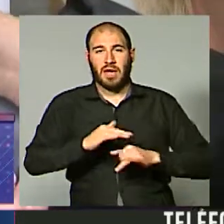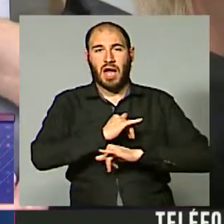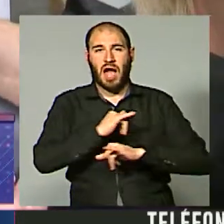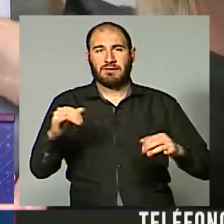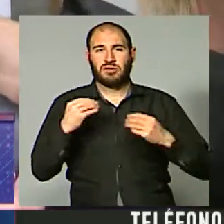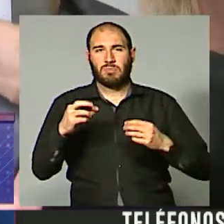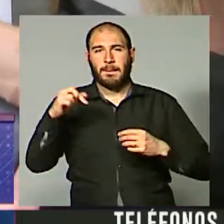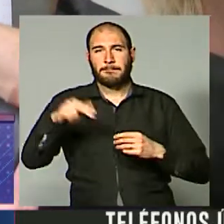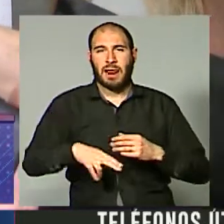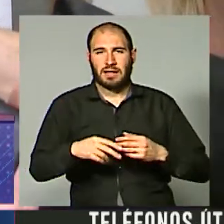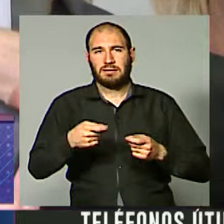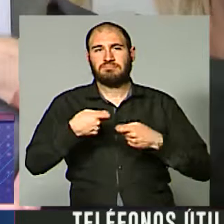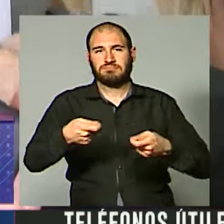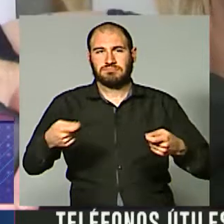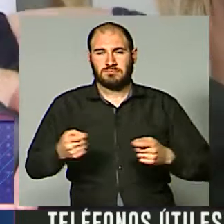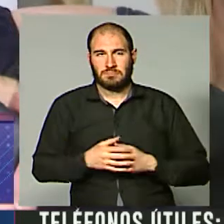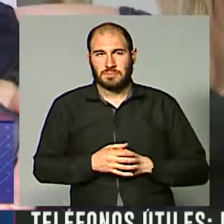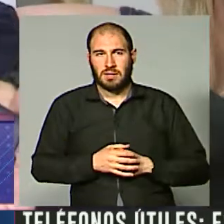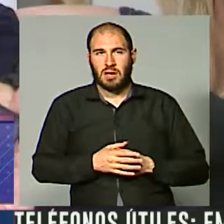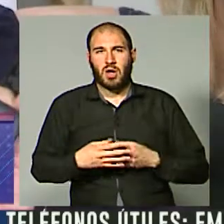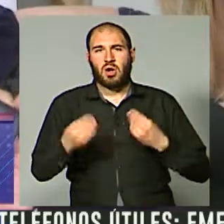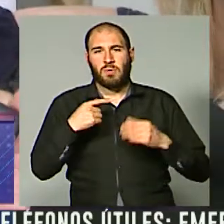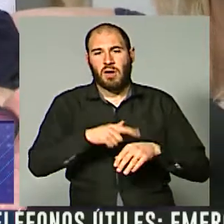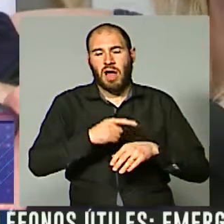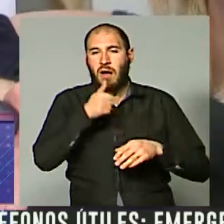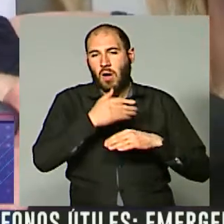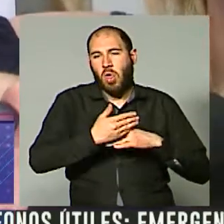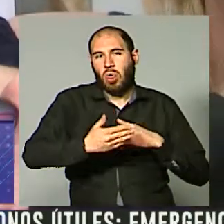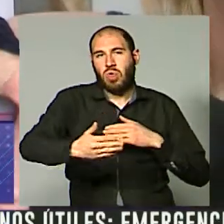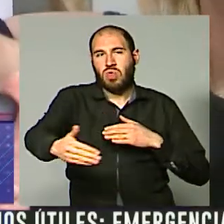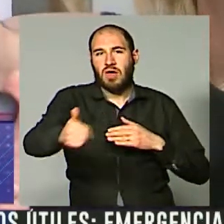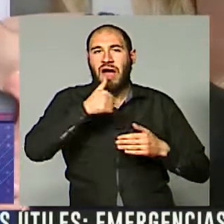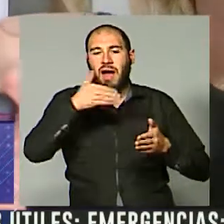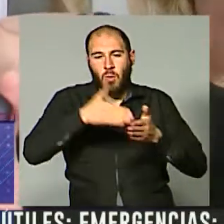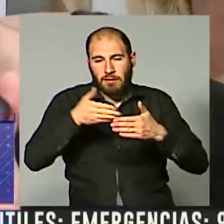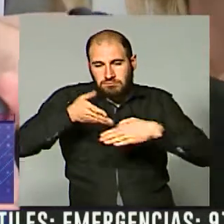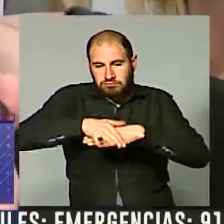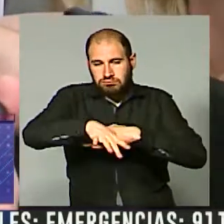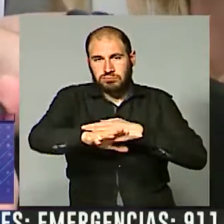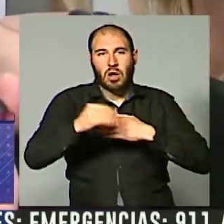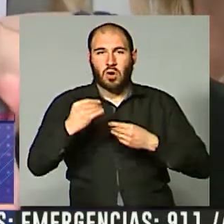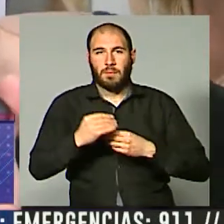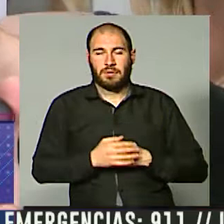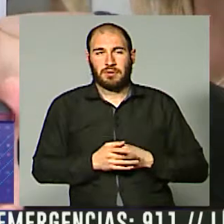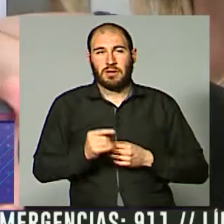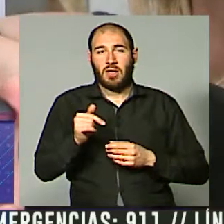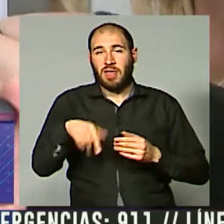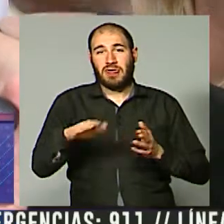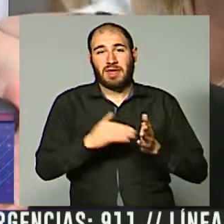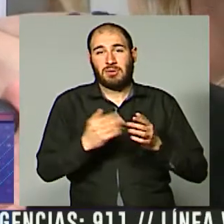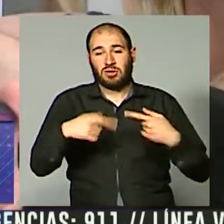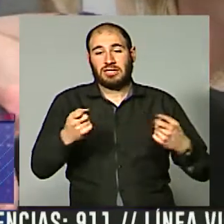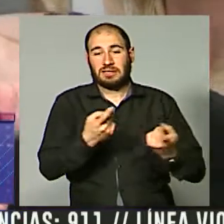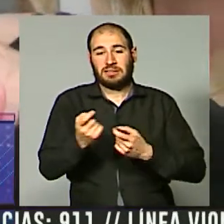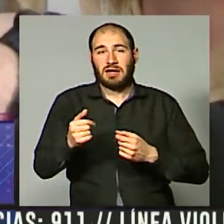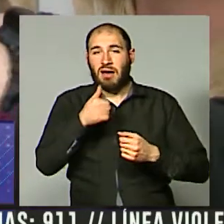ser el plan de erogaciones. O sea, cómo vamos a alargar el agua desde los diques hacia abajo, que lo estamos haciendo de acuerdo a la necesidad que tienen